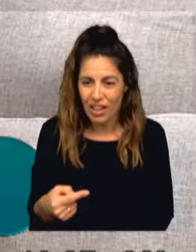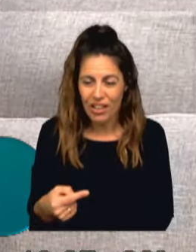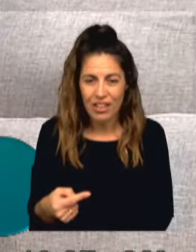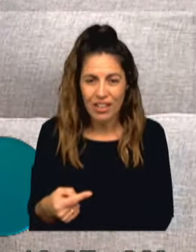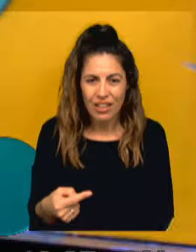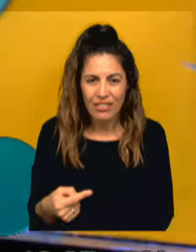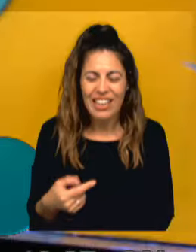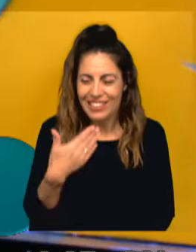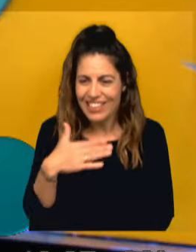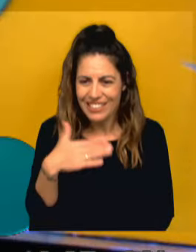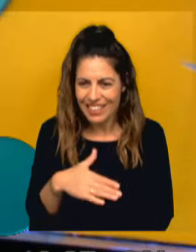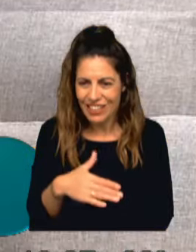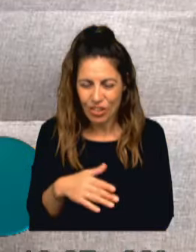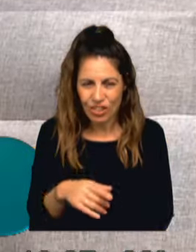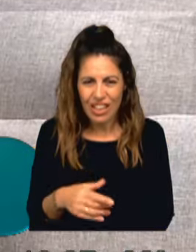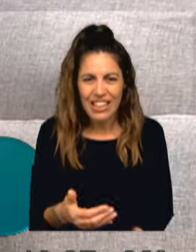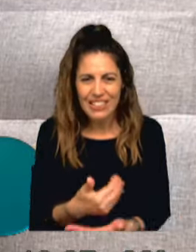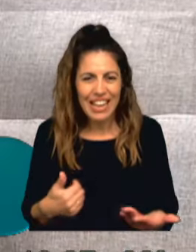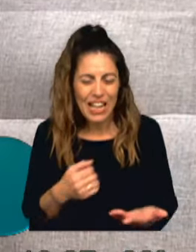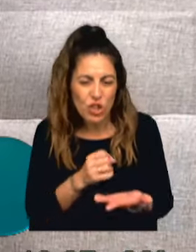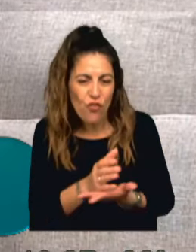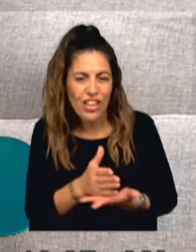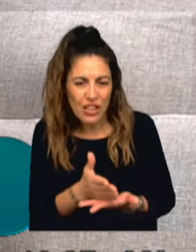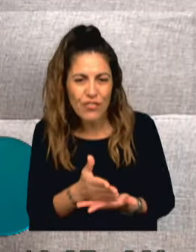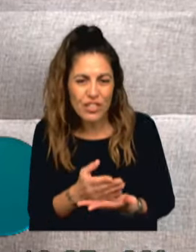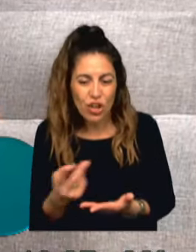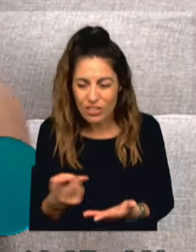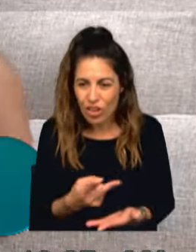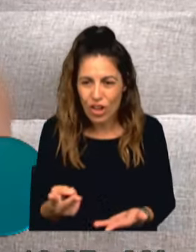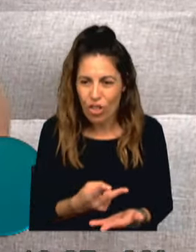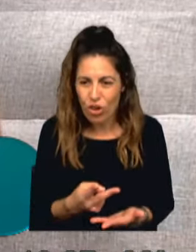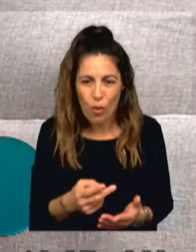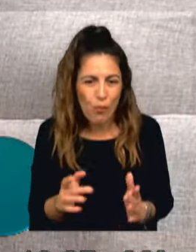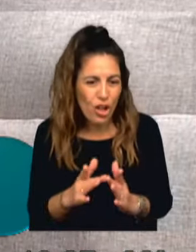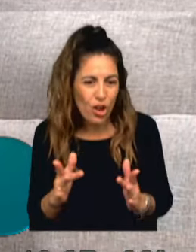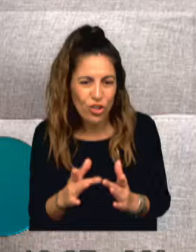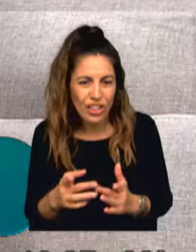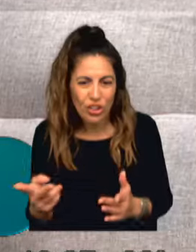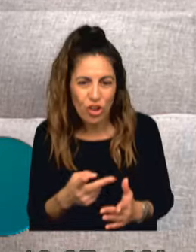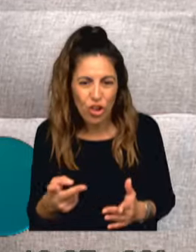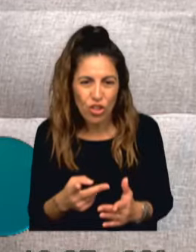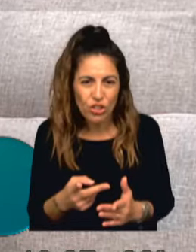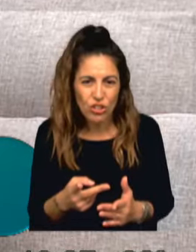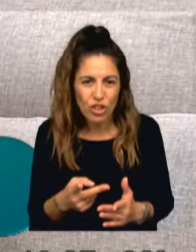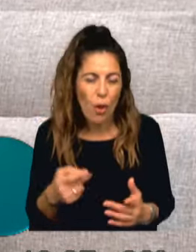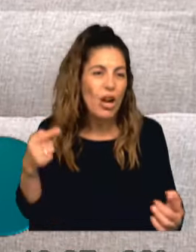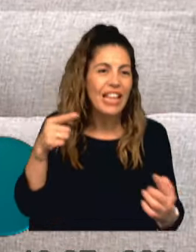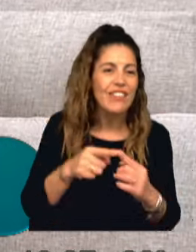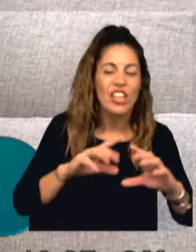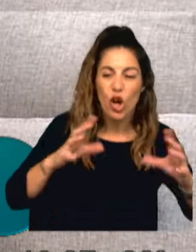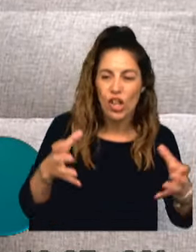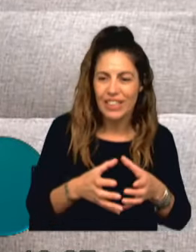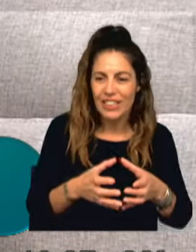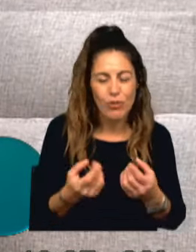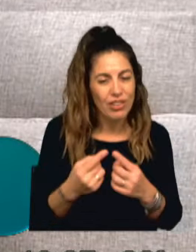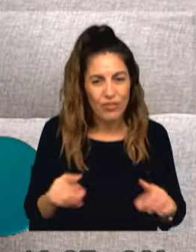tampoco quitar eso quitar esos beneficios que son individuales por el por el fin colectivo habría que verlo Obviamente que